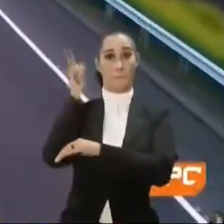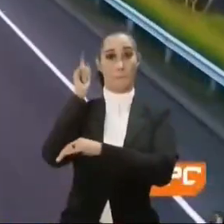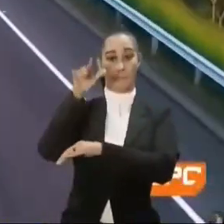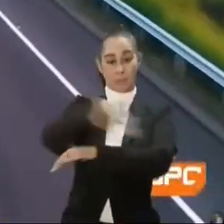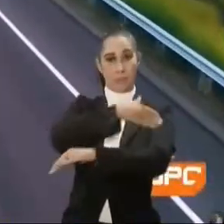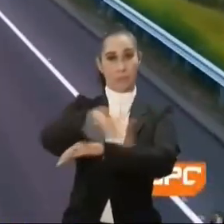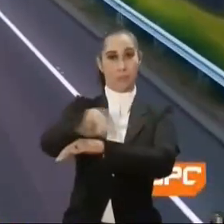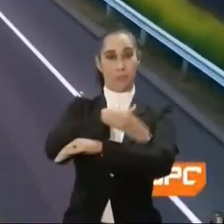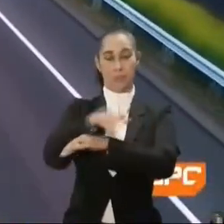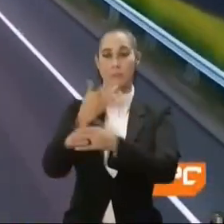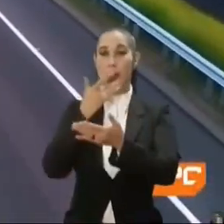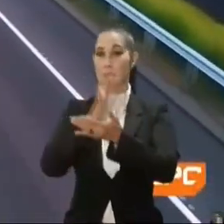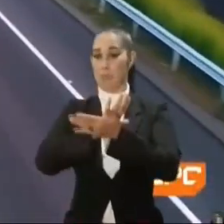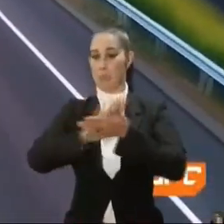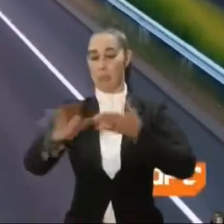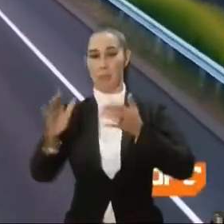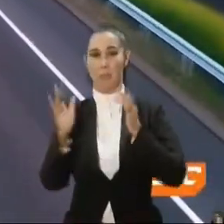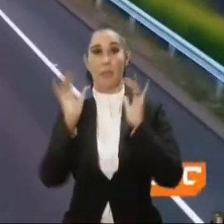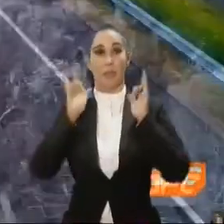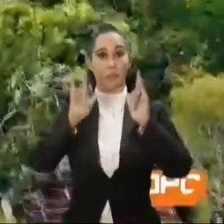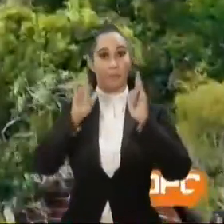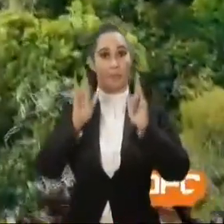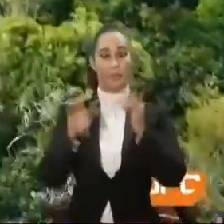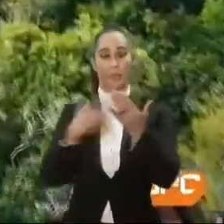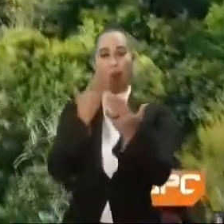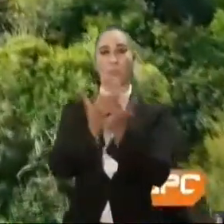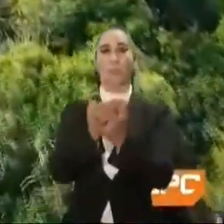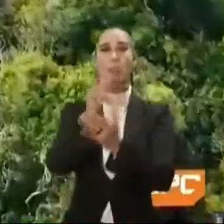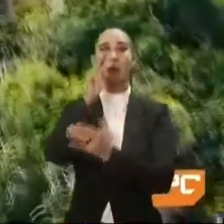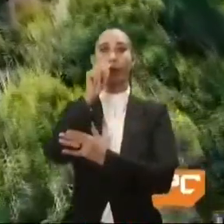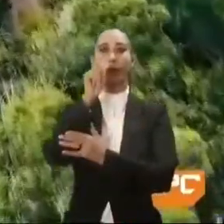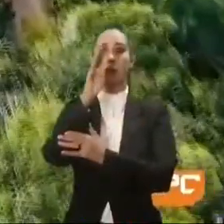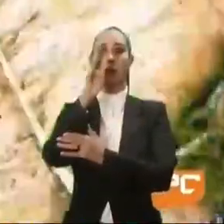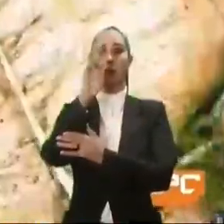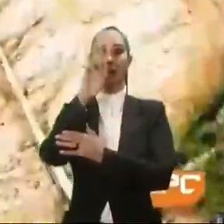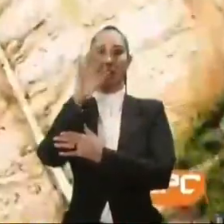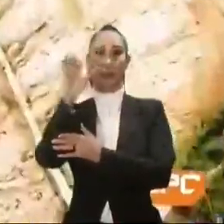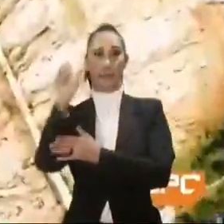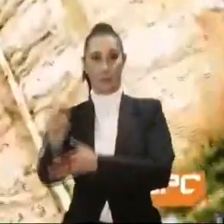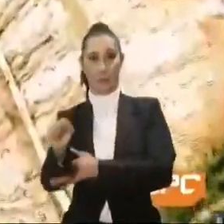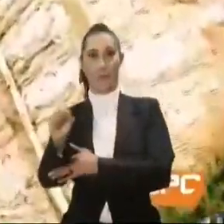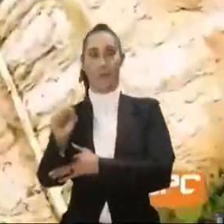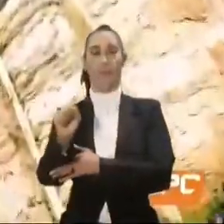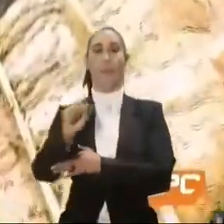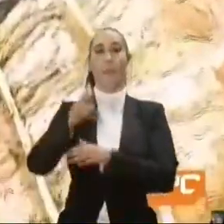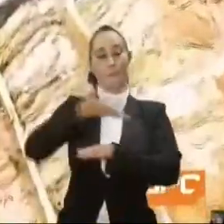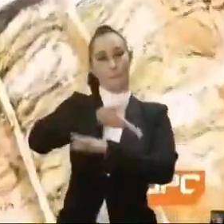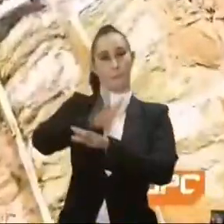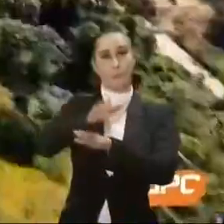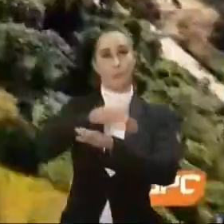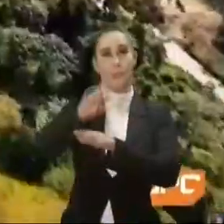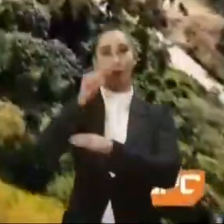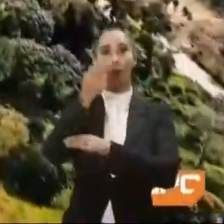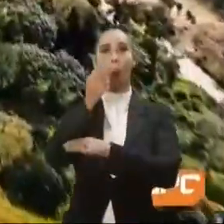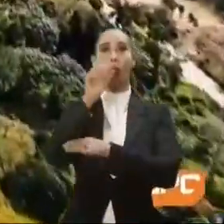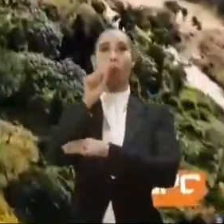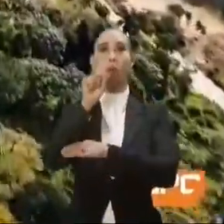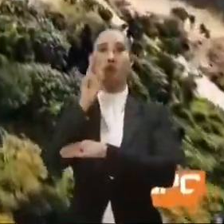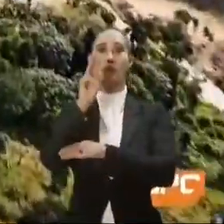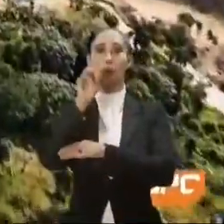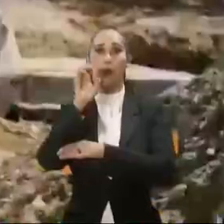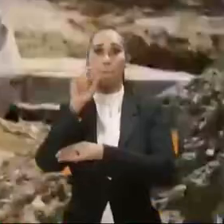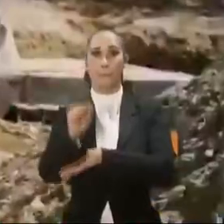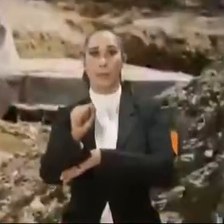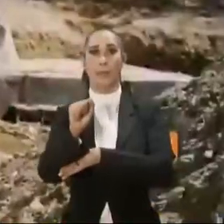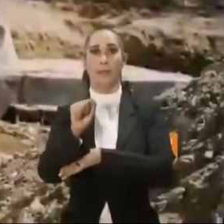totalmente rehabilitada desde Santiago Navarrete el tramo cuarto en la Circunvalación sur de Santiago la carretera guazumal hermanas